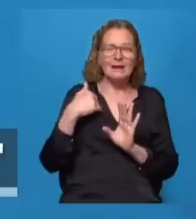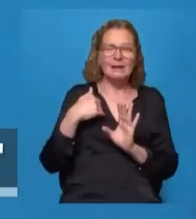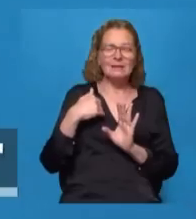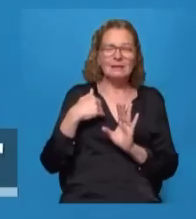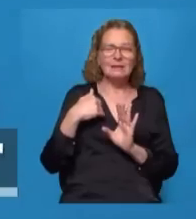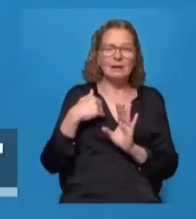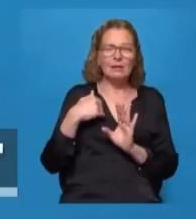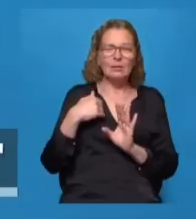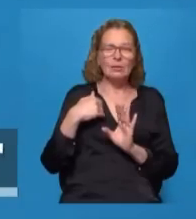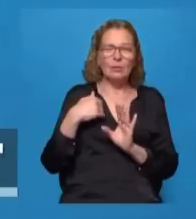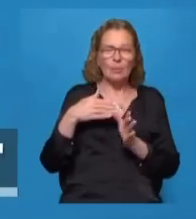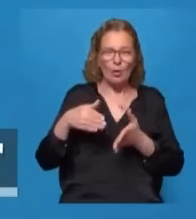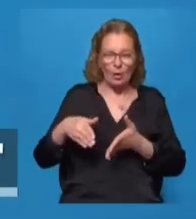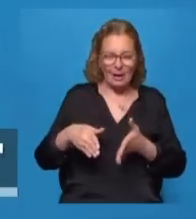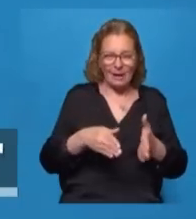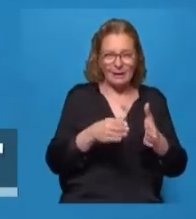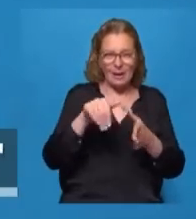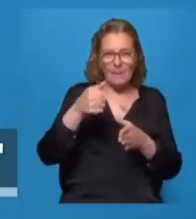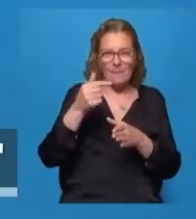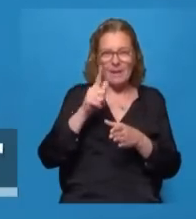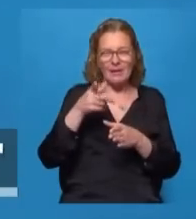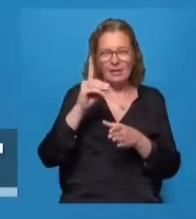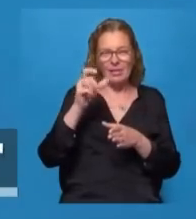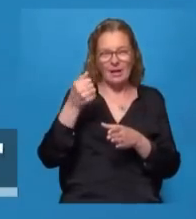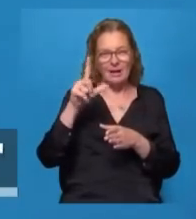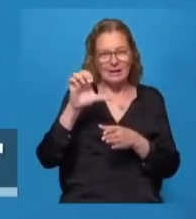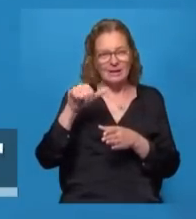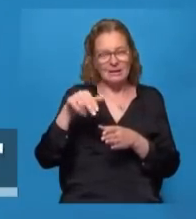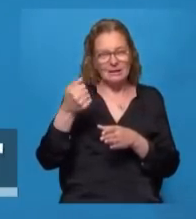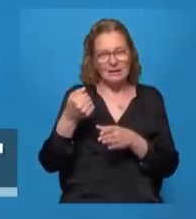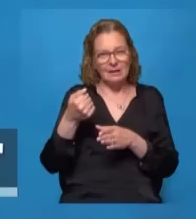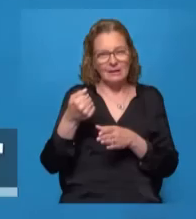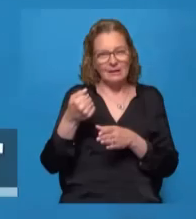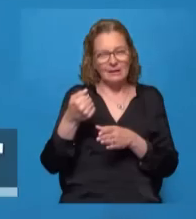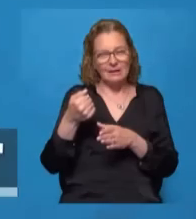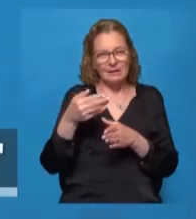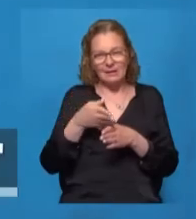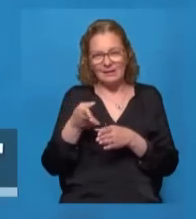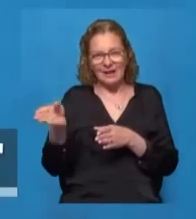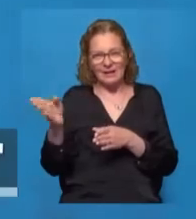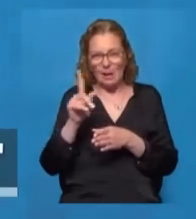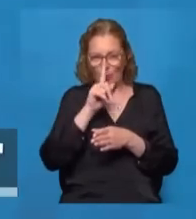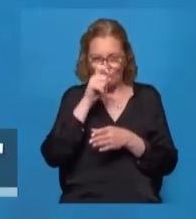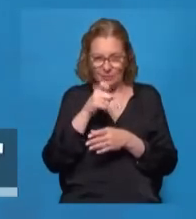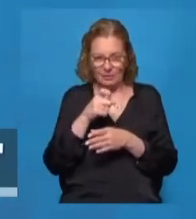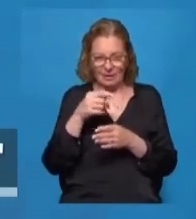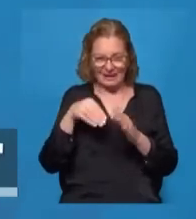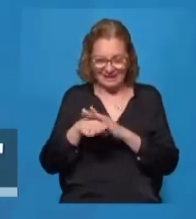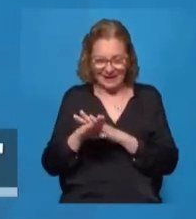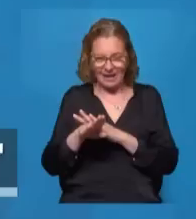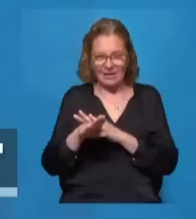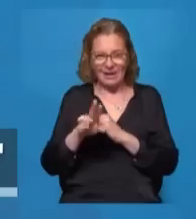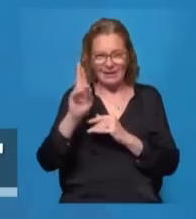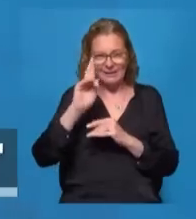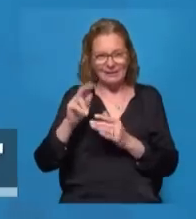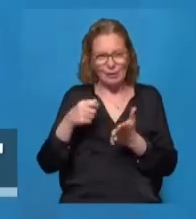dragado un canal que es el canal Magdalena eh la salida es por Montevideo la entrada y salida al río de